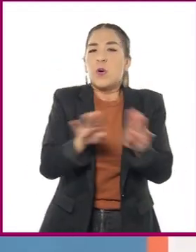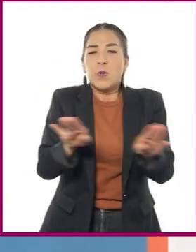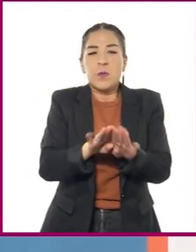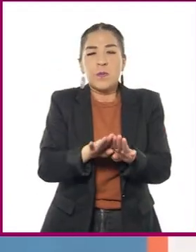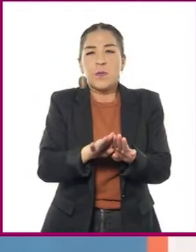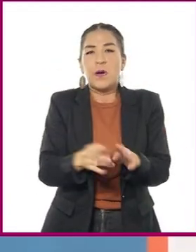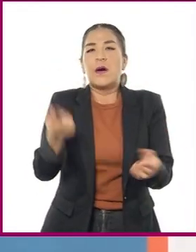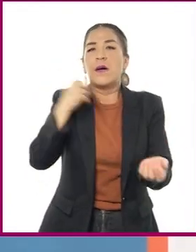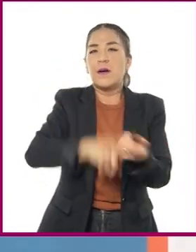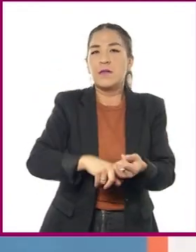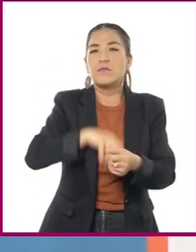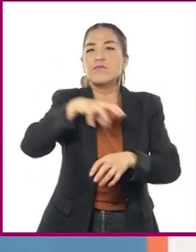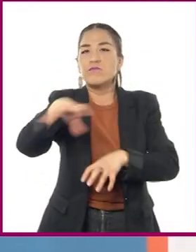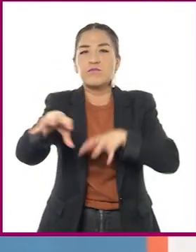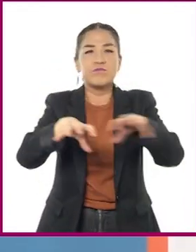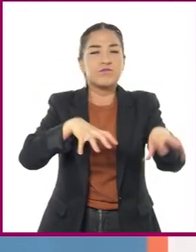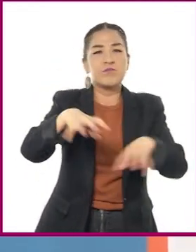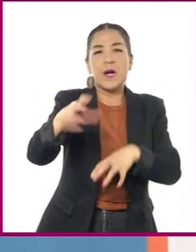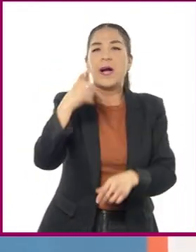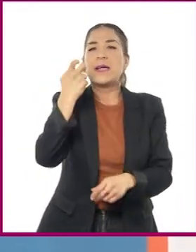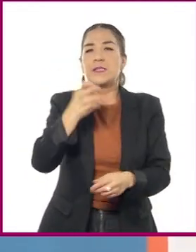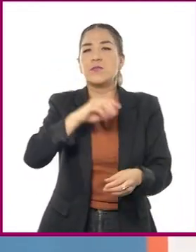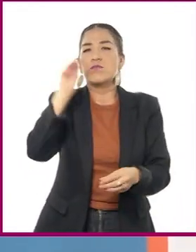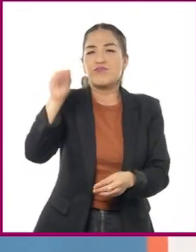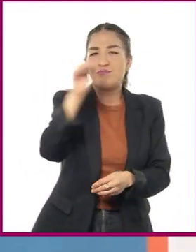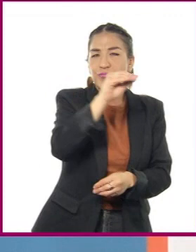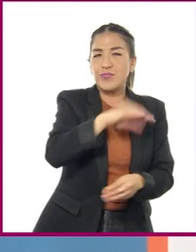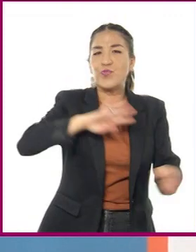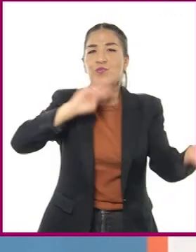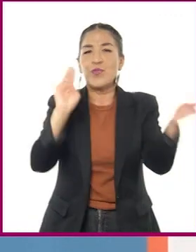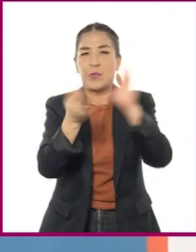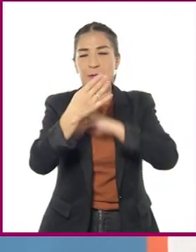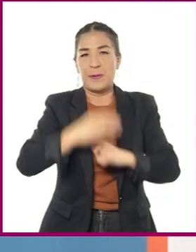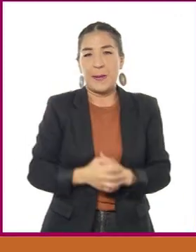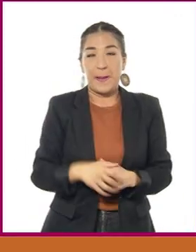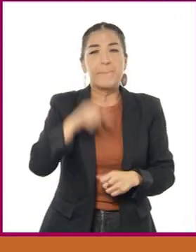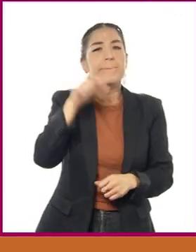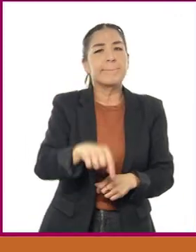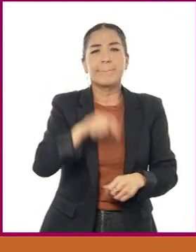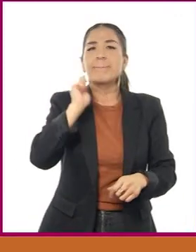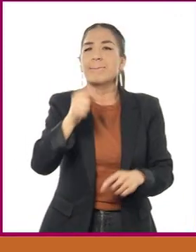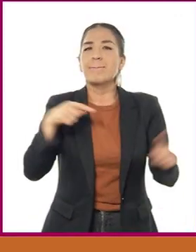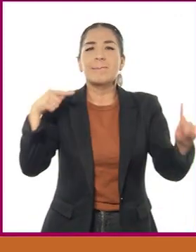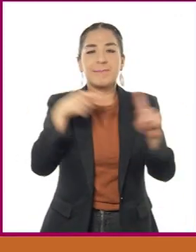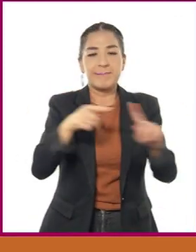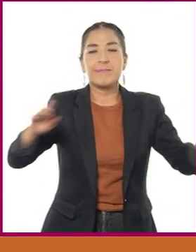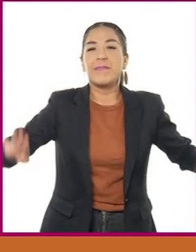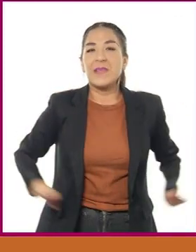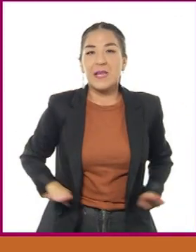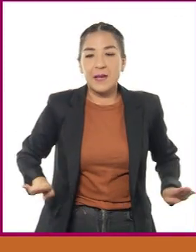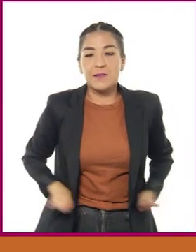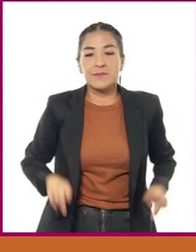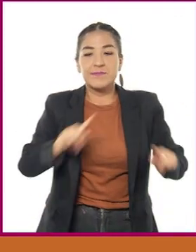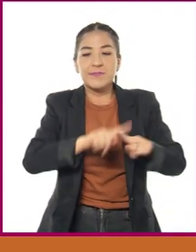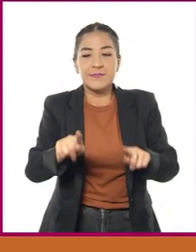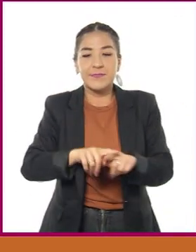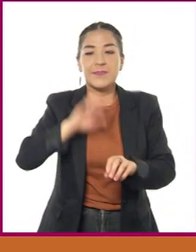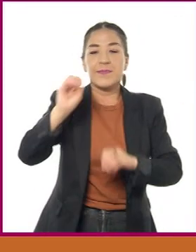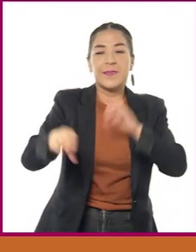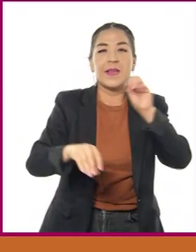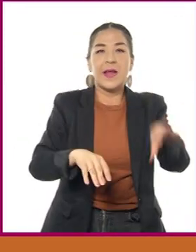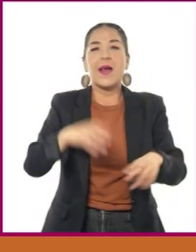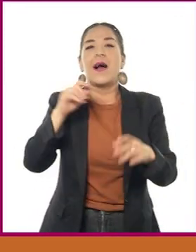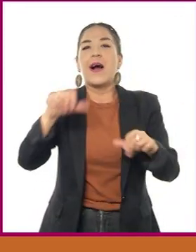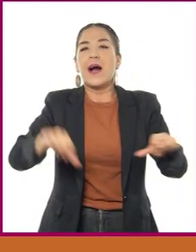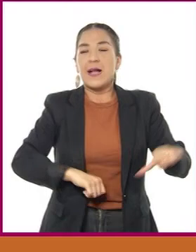distribuyen alrededor del mundo. El propósito de esta sesión es caracterizar la distribución de las